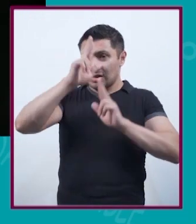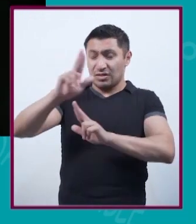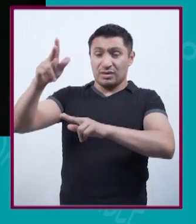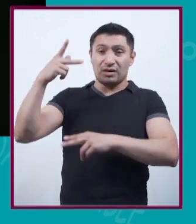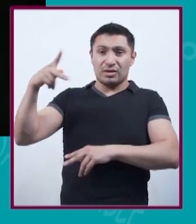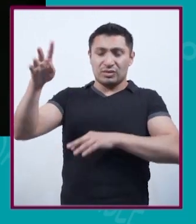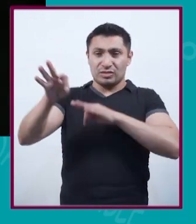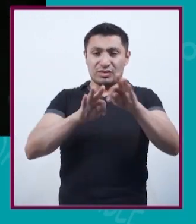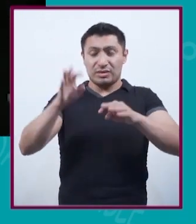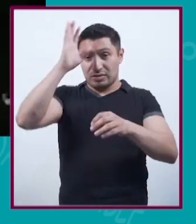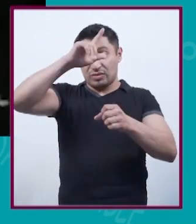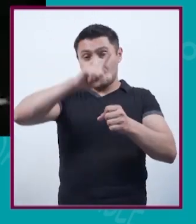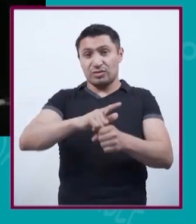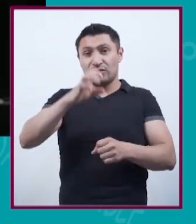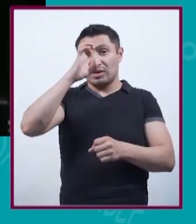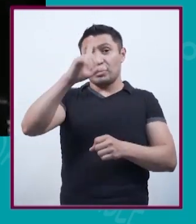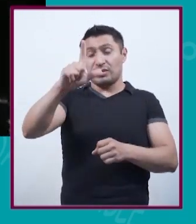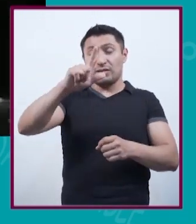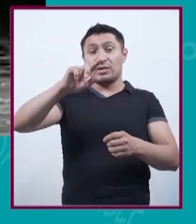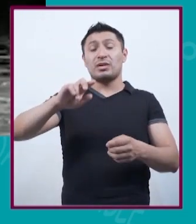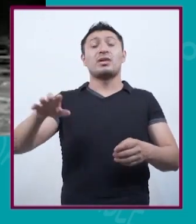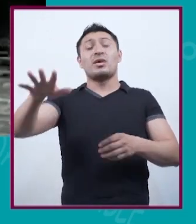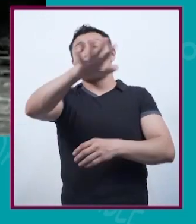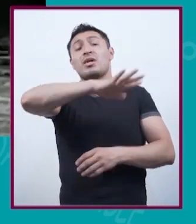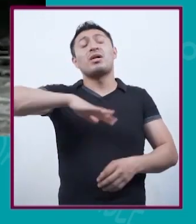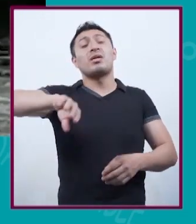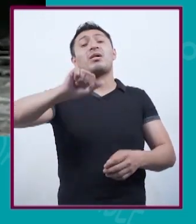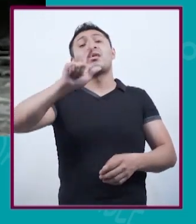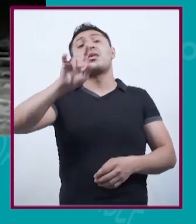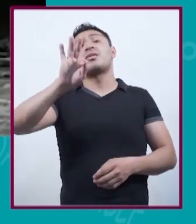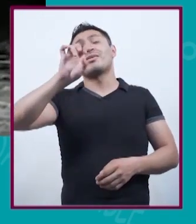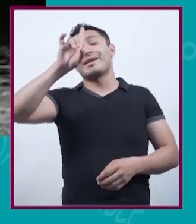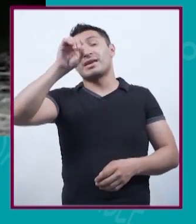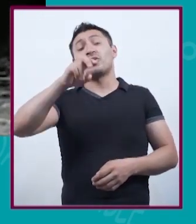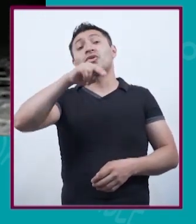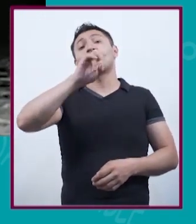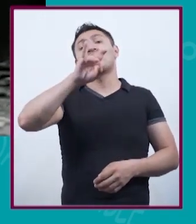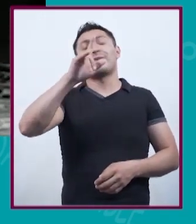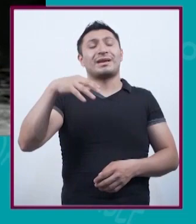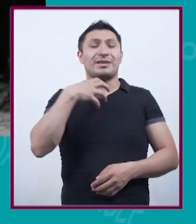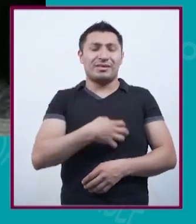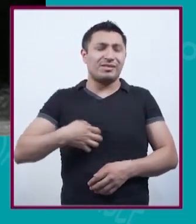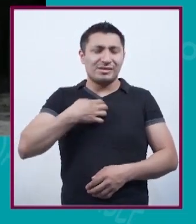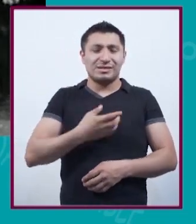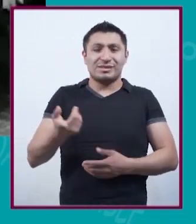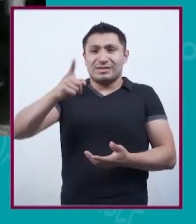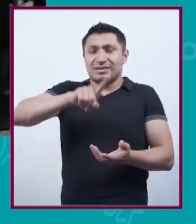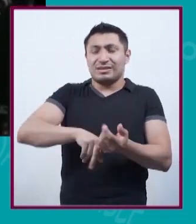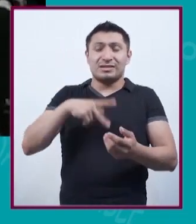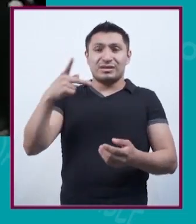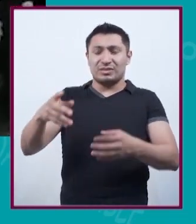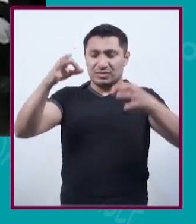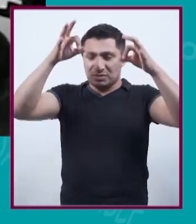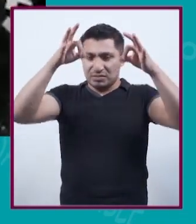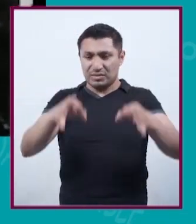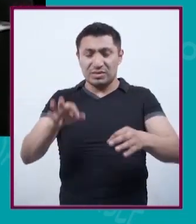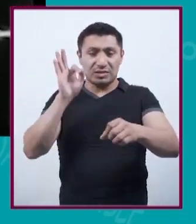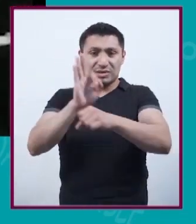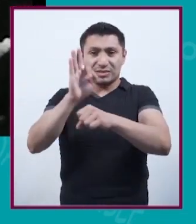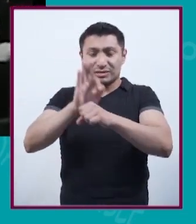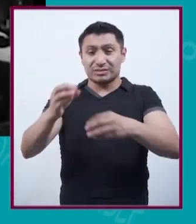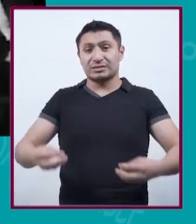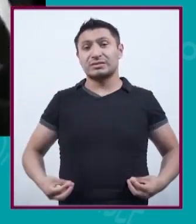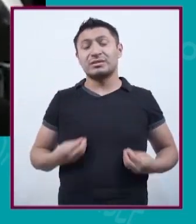América Ibera para honrarla en uno de los muchos trabajos de su cultura. El espíritu universalista de Alfredo Nobel